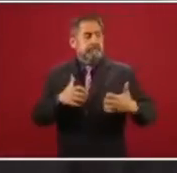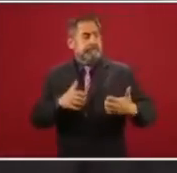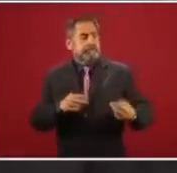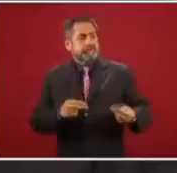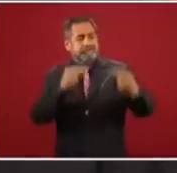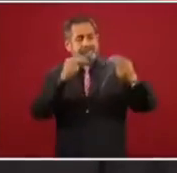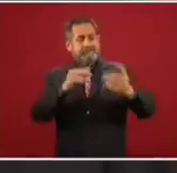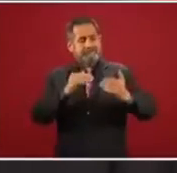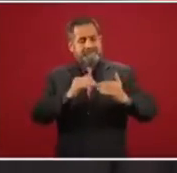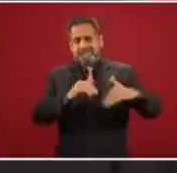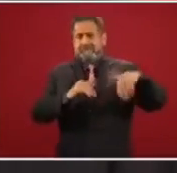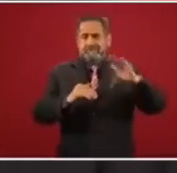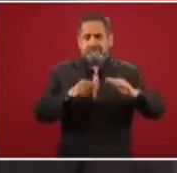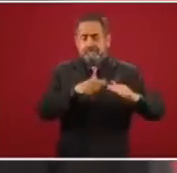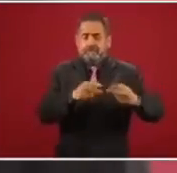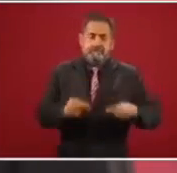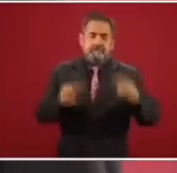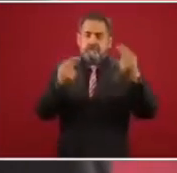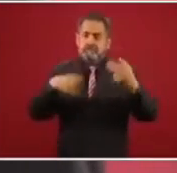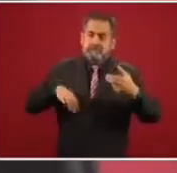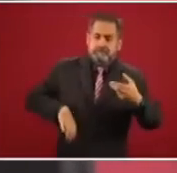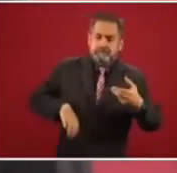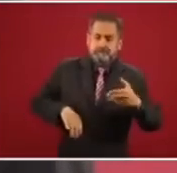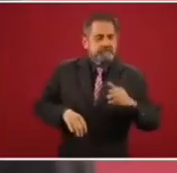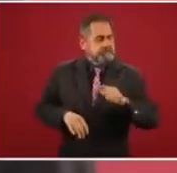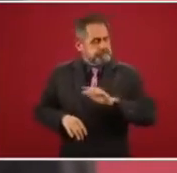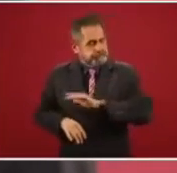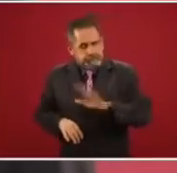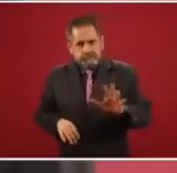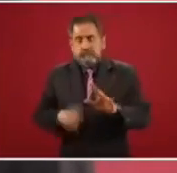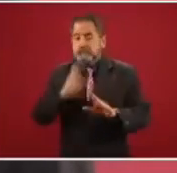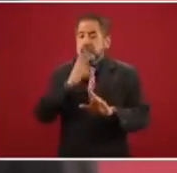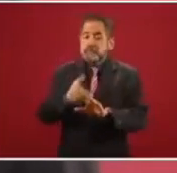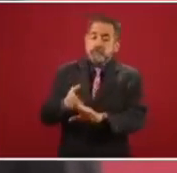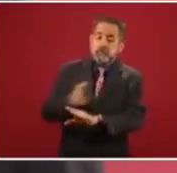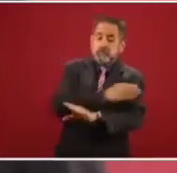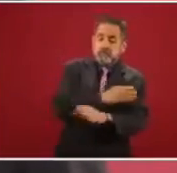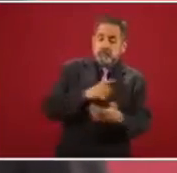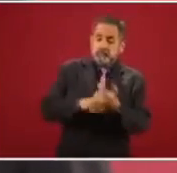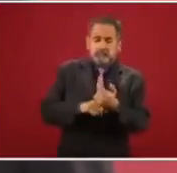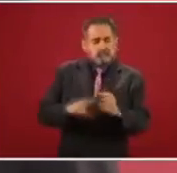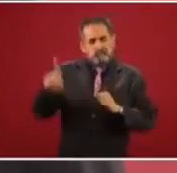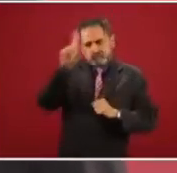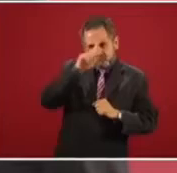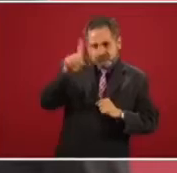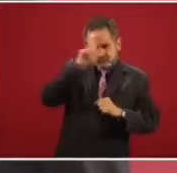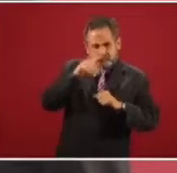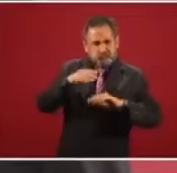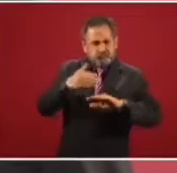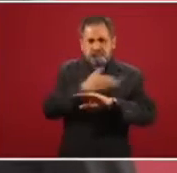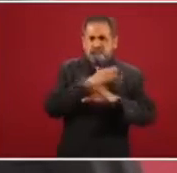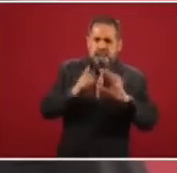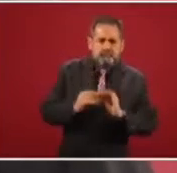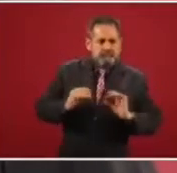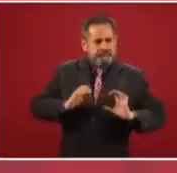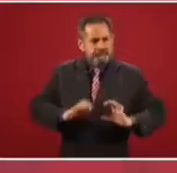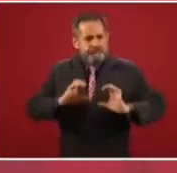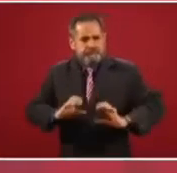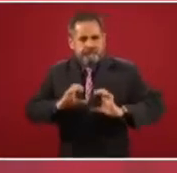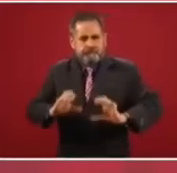cuándo si tenemos un buen sistema de salud preventivo